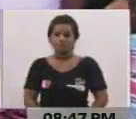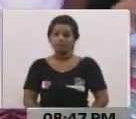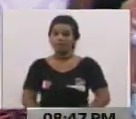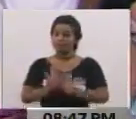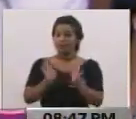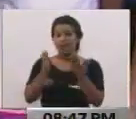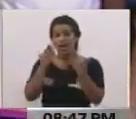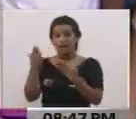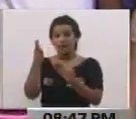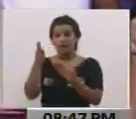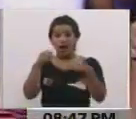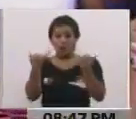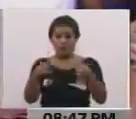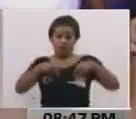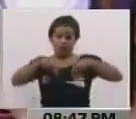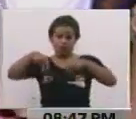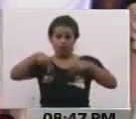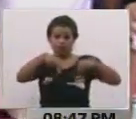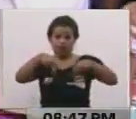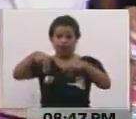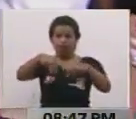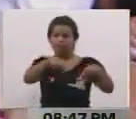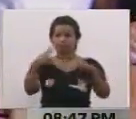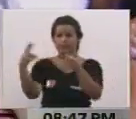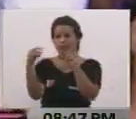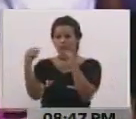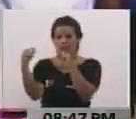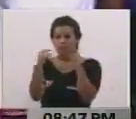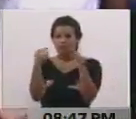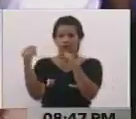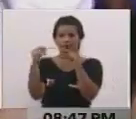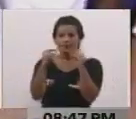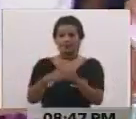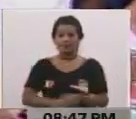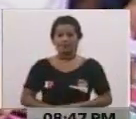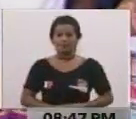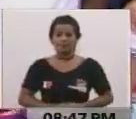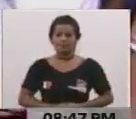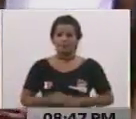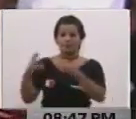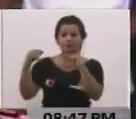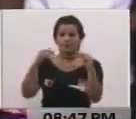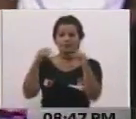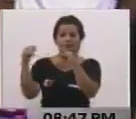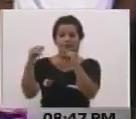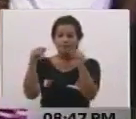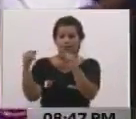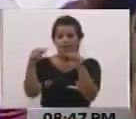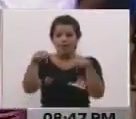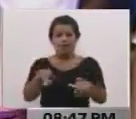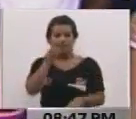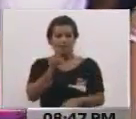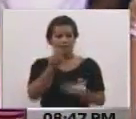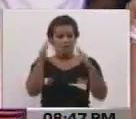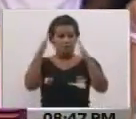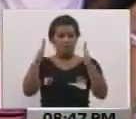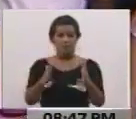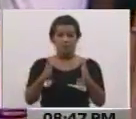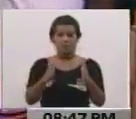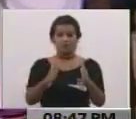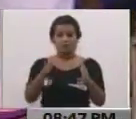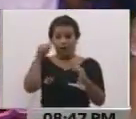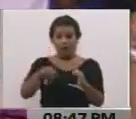Parte del desplazamiento del mandatario nacional el día de hoy, aquí en el Palacio de Miraflores, se tiene previsto que el jefe de